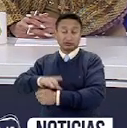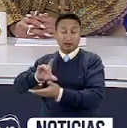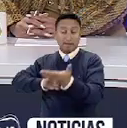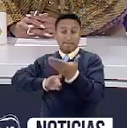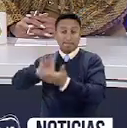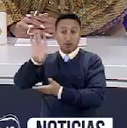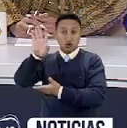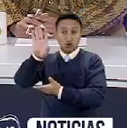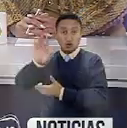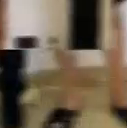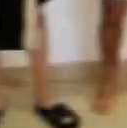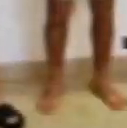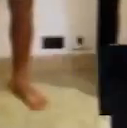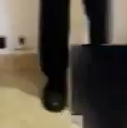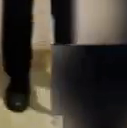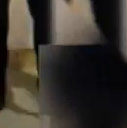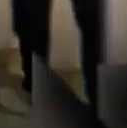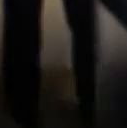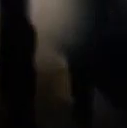Alemania.